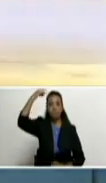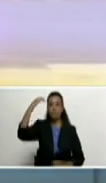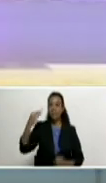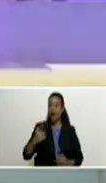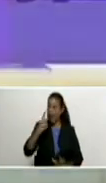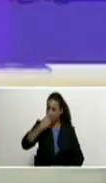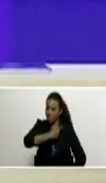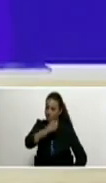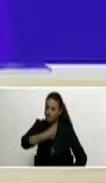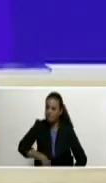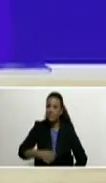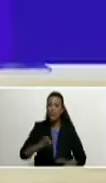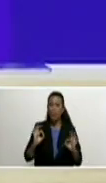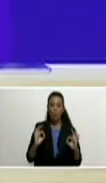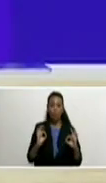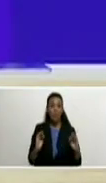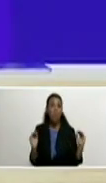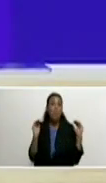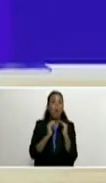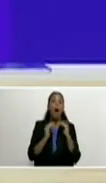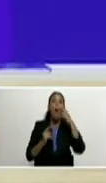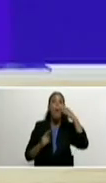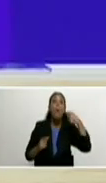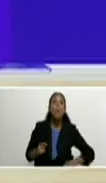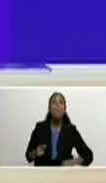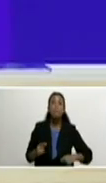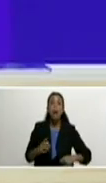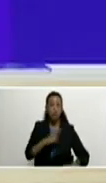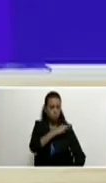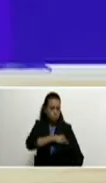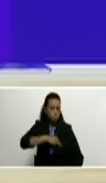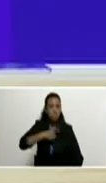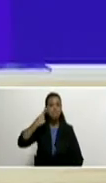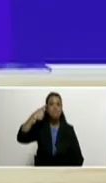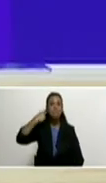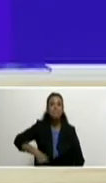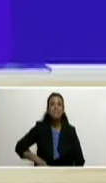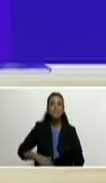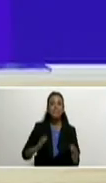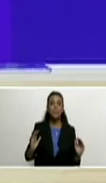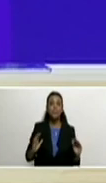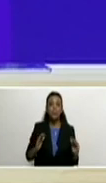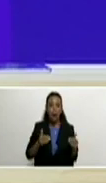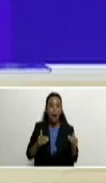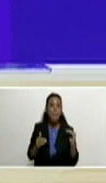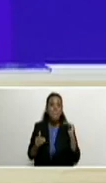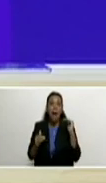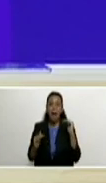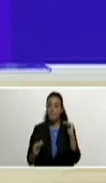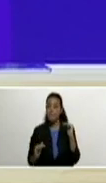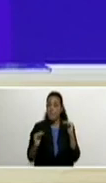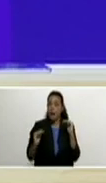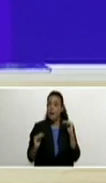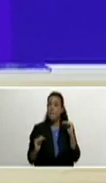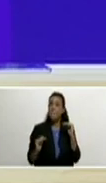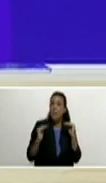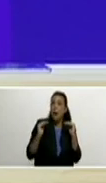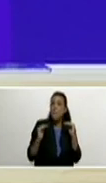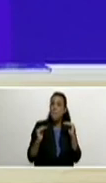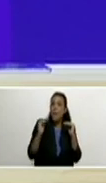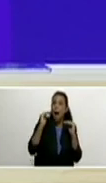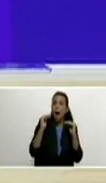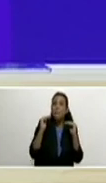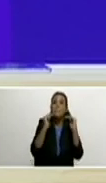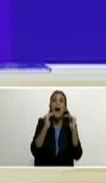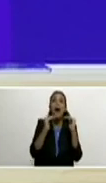su honestidad, por su fuerza moral. Y así fuimos avanzando en la